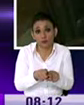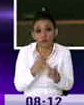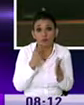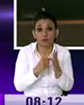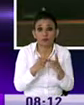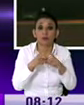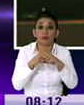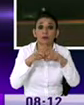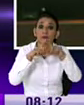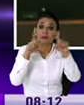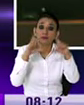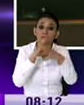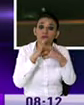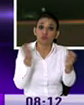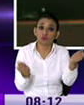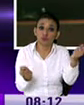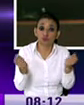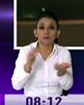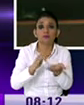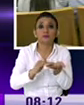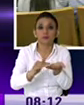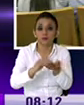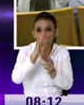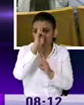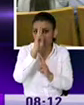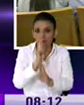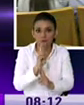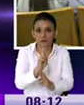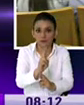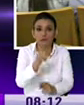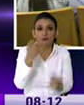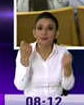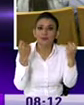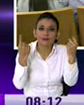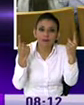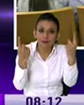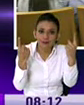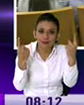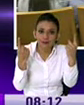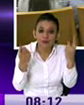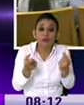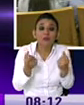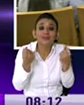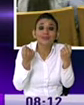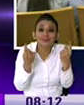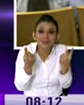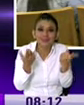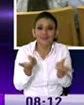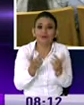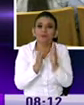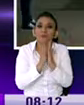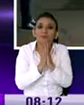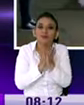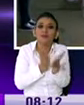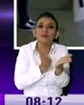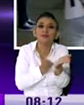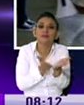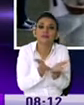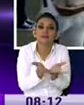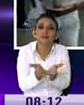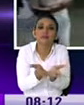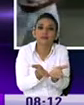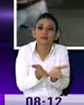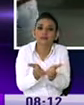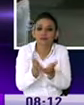señores transportistas, y con todo respeto, parece que no entienden las cosas básicas que se está pidiendo, que es el respeto